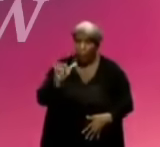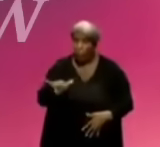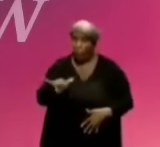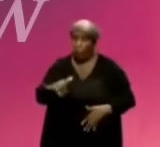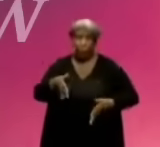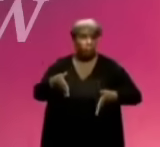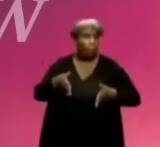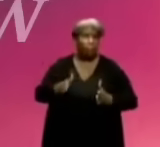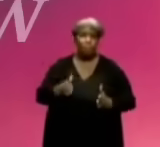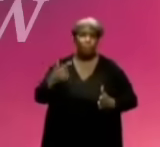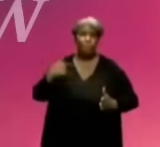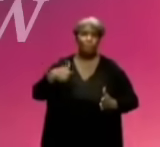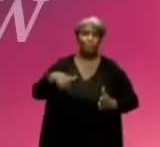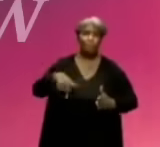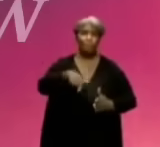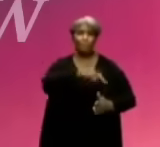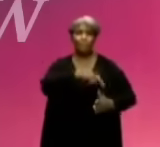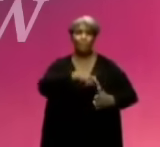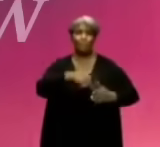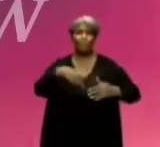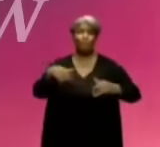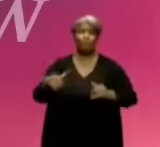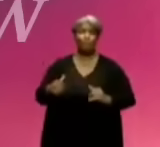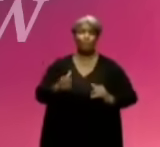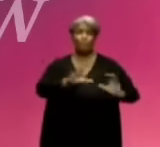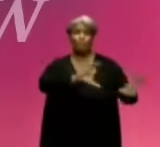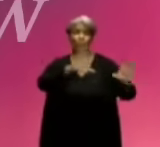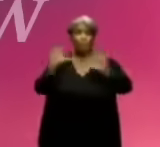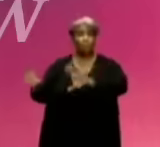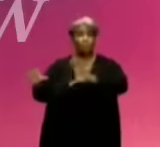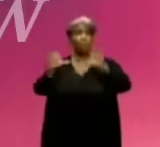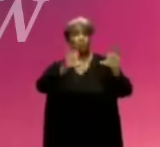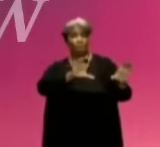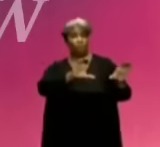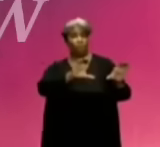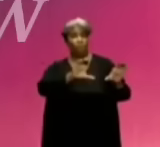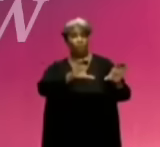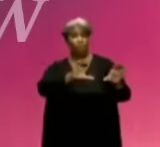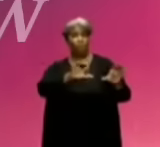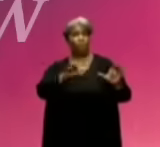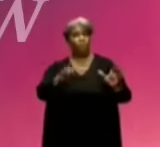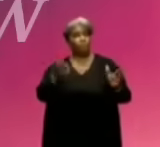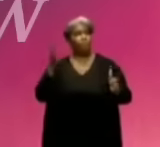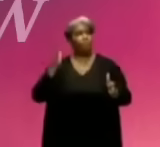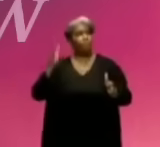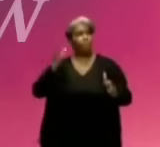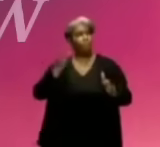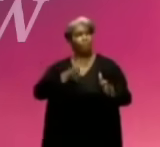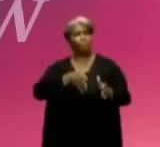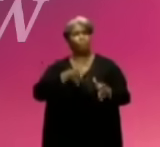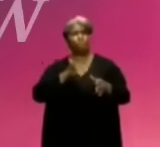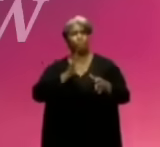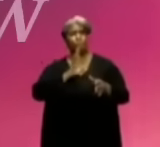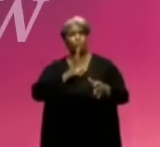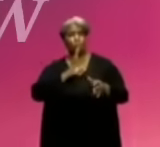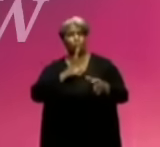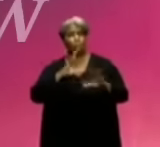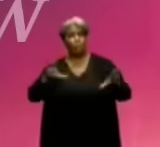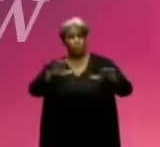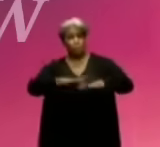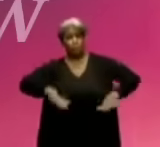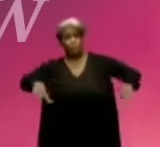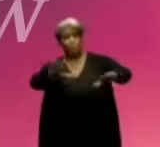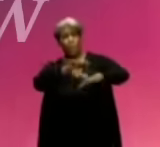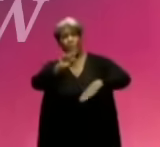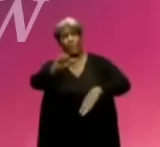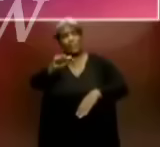tenemos que en estas Navidades, como yo dije en una comida que hice con el barrio de San Carlos y